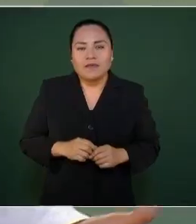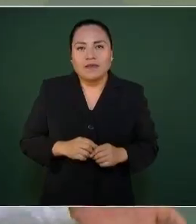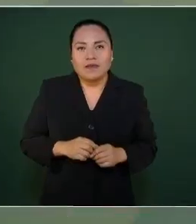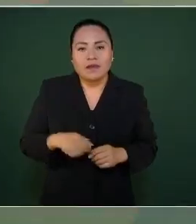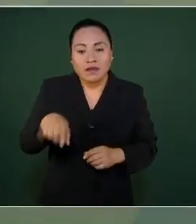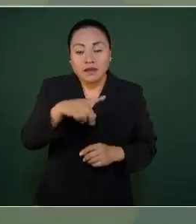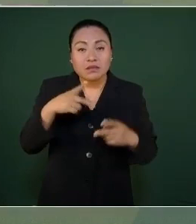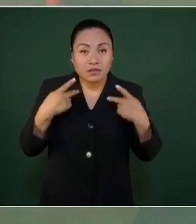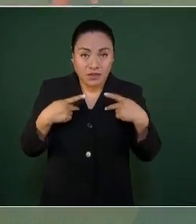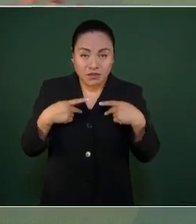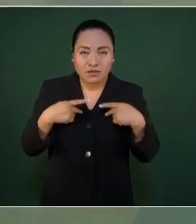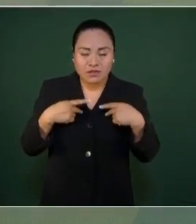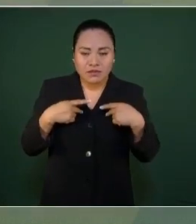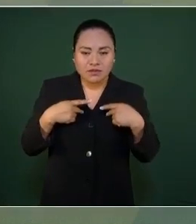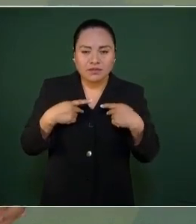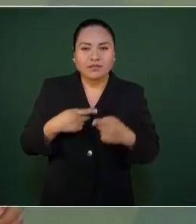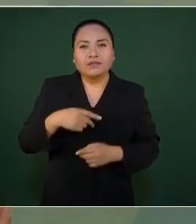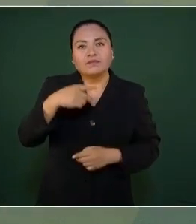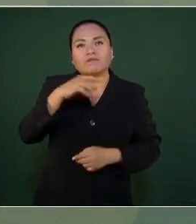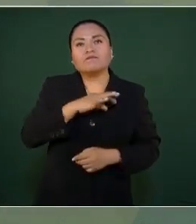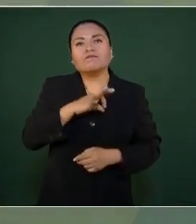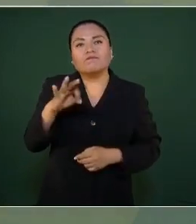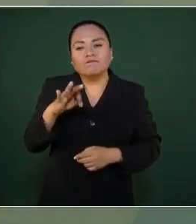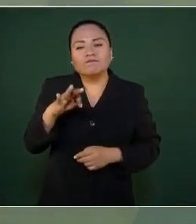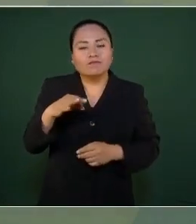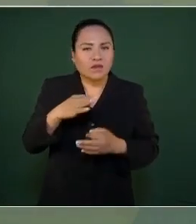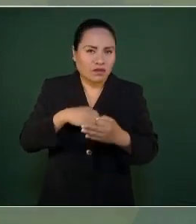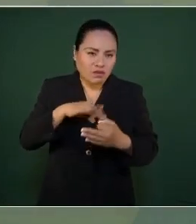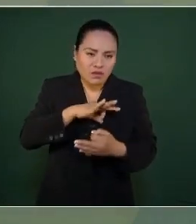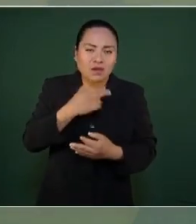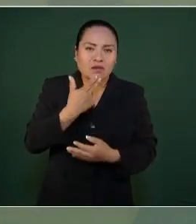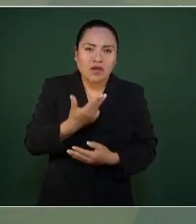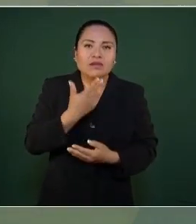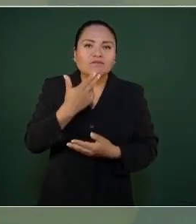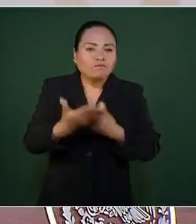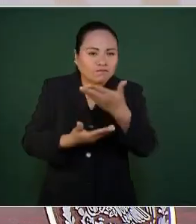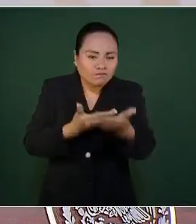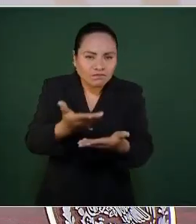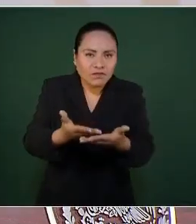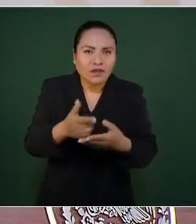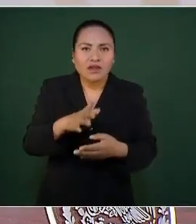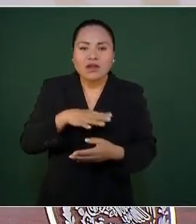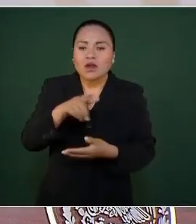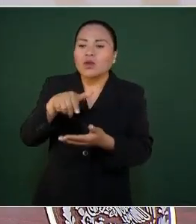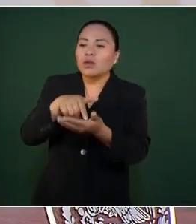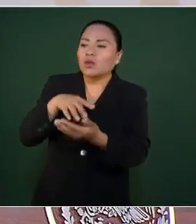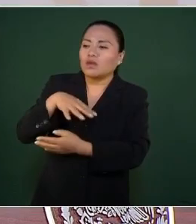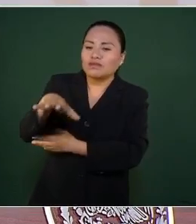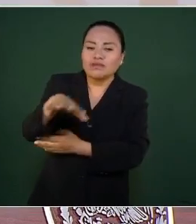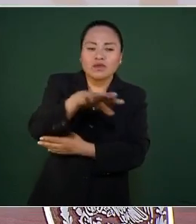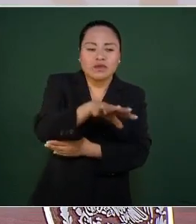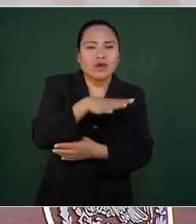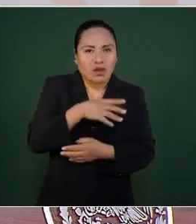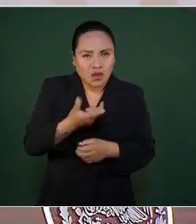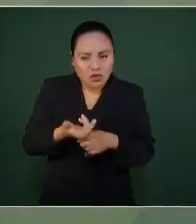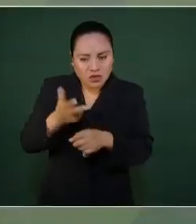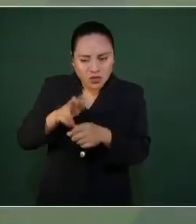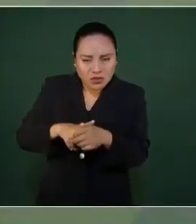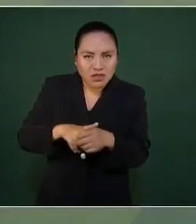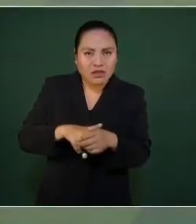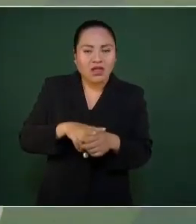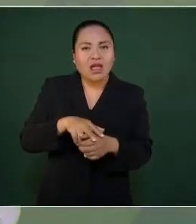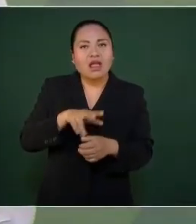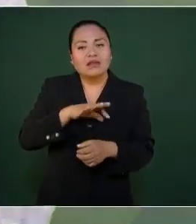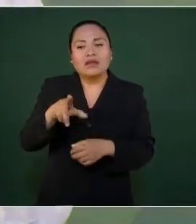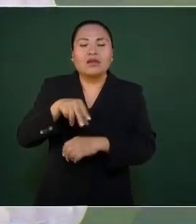para que tengan todos estos centros de salud, hospitales médicos, en el caso de los centros